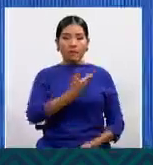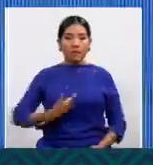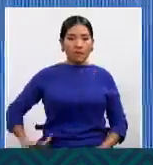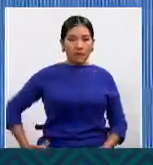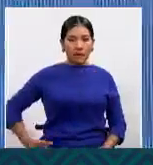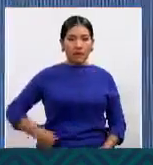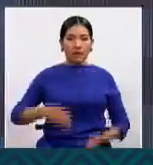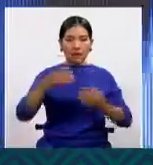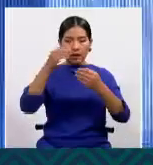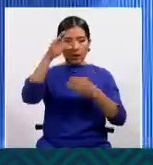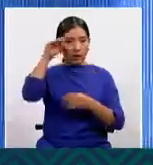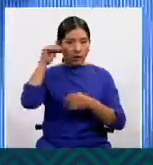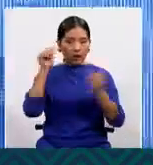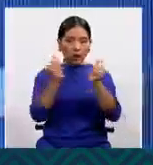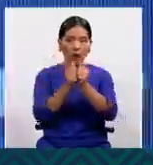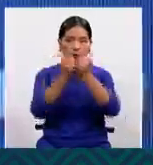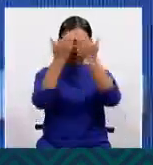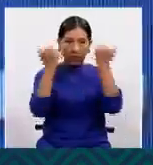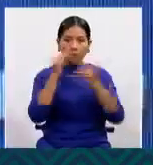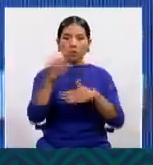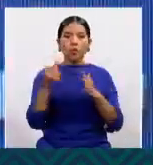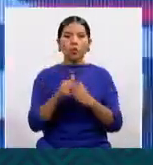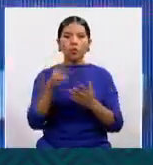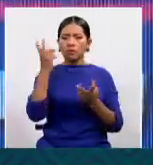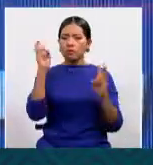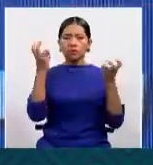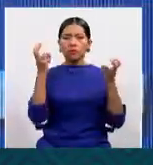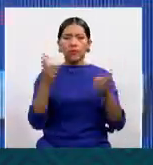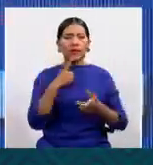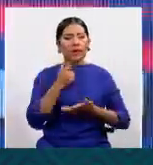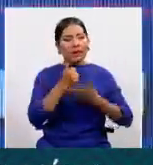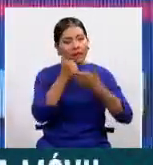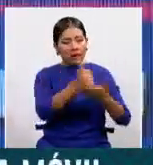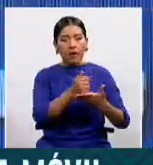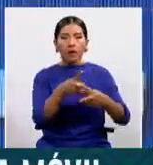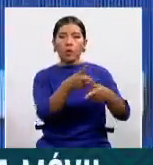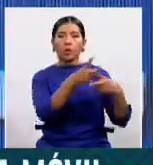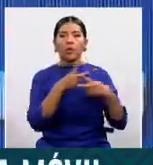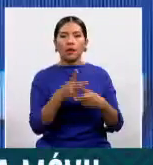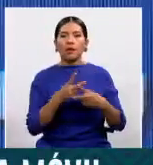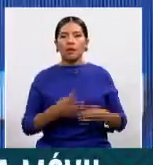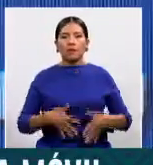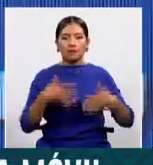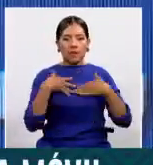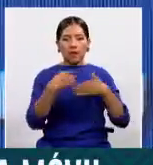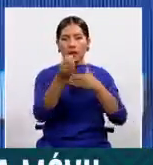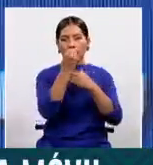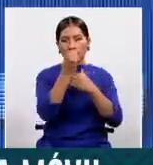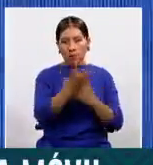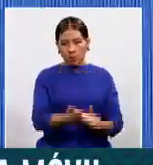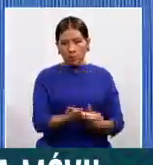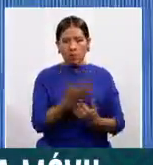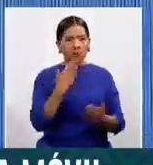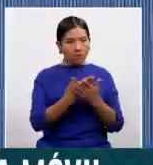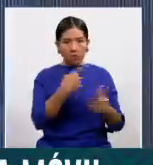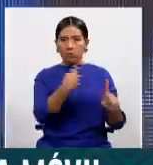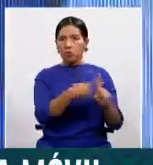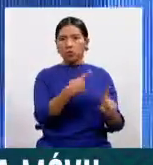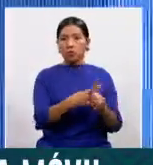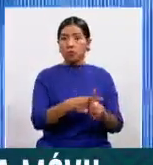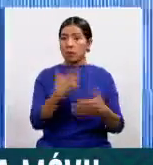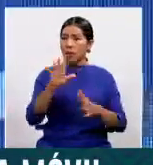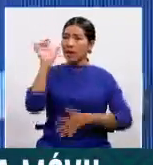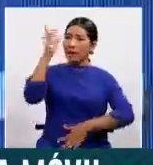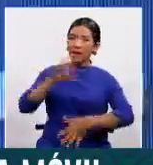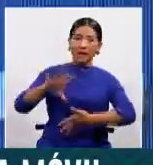de nuestras madres y nuestras guaguas. Esta política es súper eficiente. En Latinoamérica quieren copiar esta política porque nosotros cuidamos a las